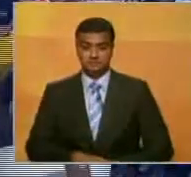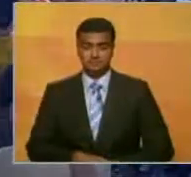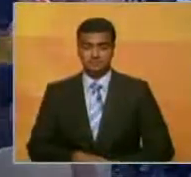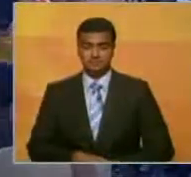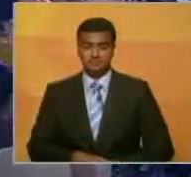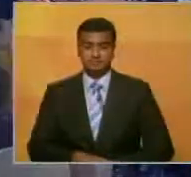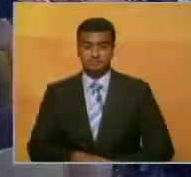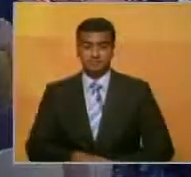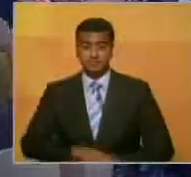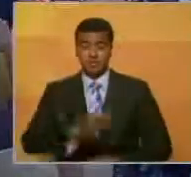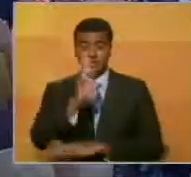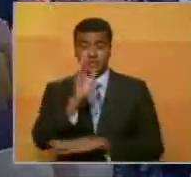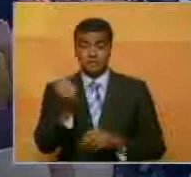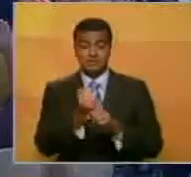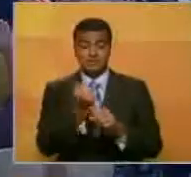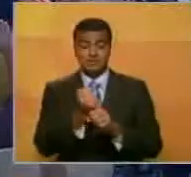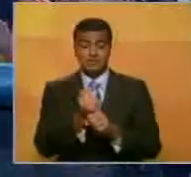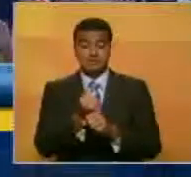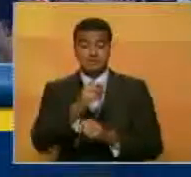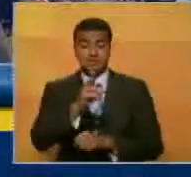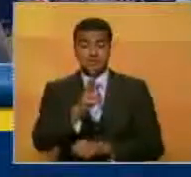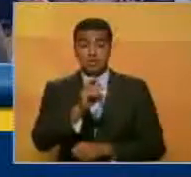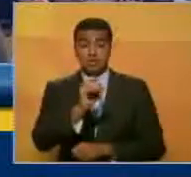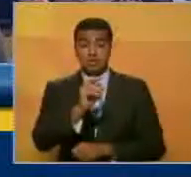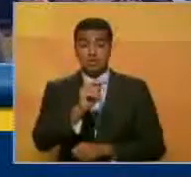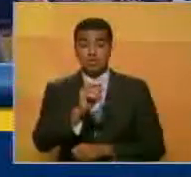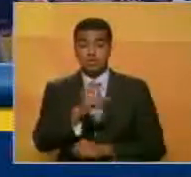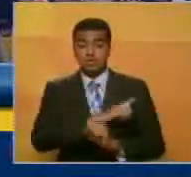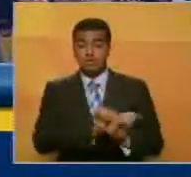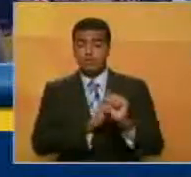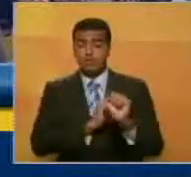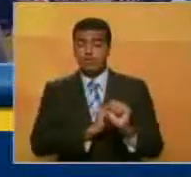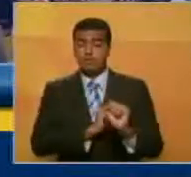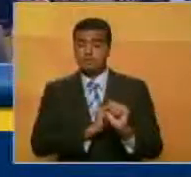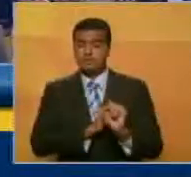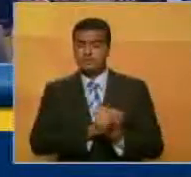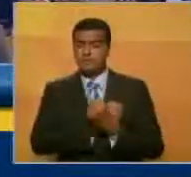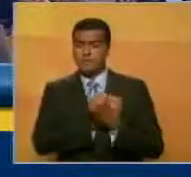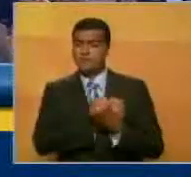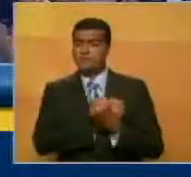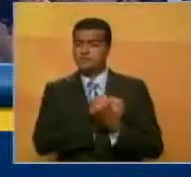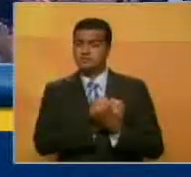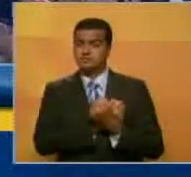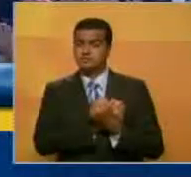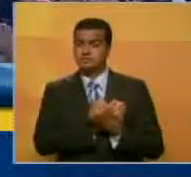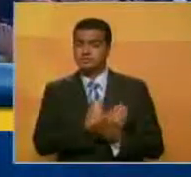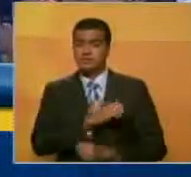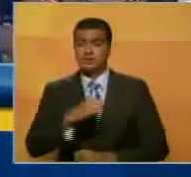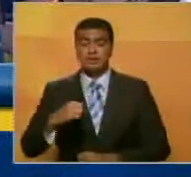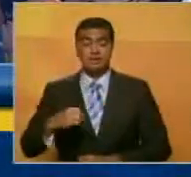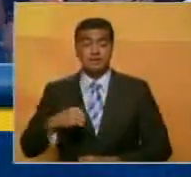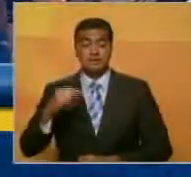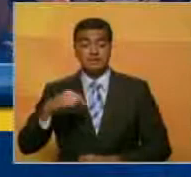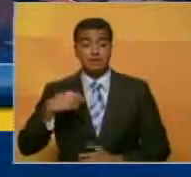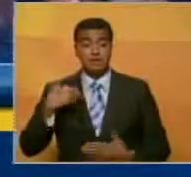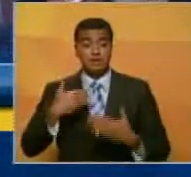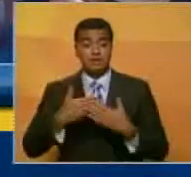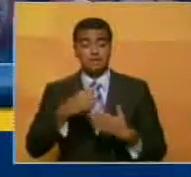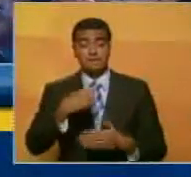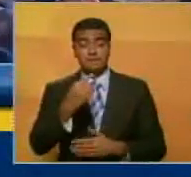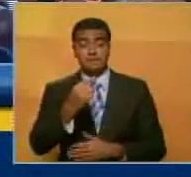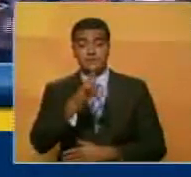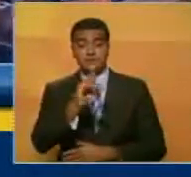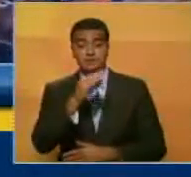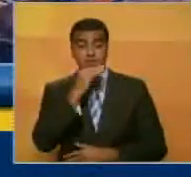Una usted trabajar con honor, con fuerza, con pasión y con el alma, desde hoy hasta el